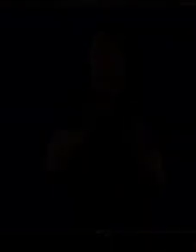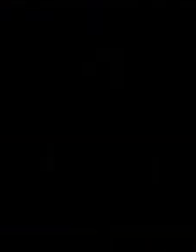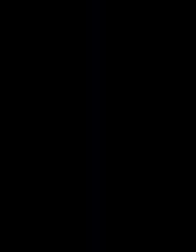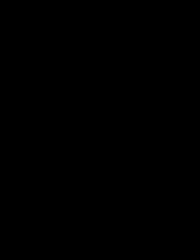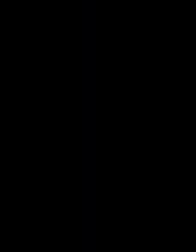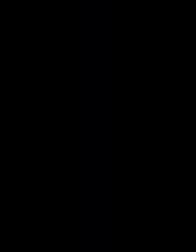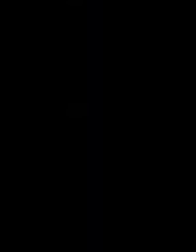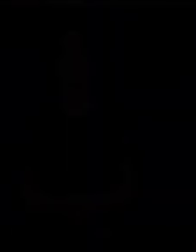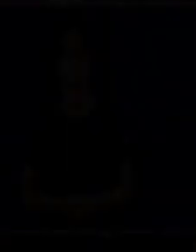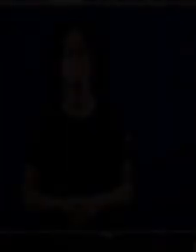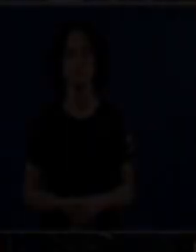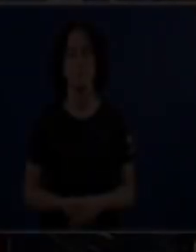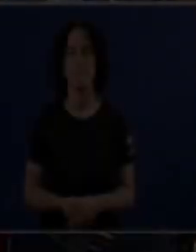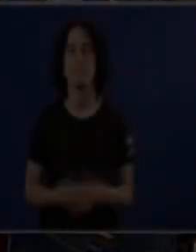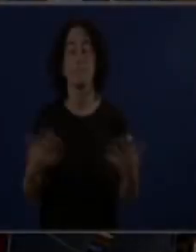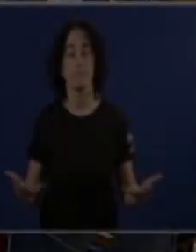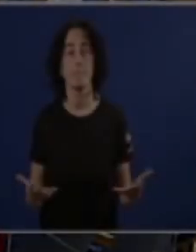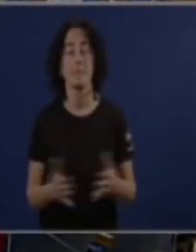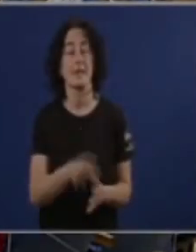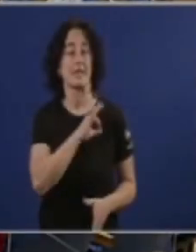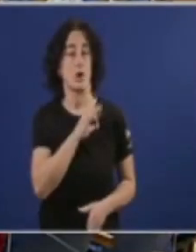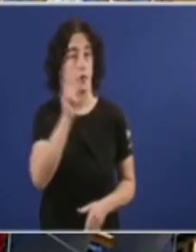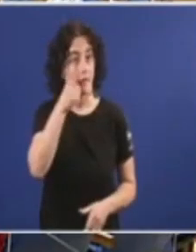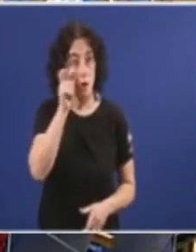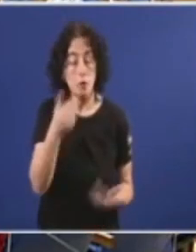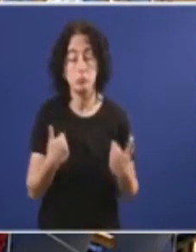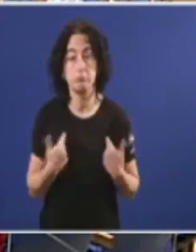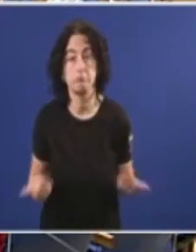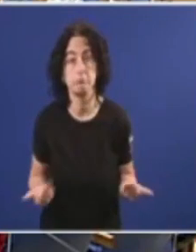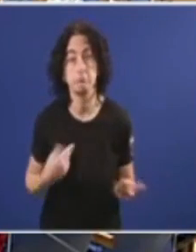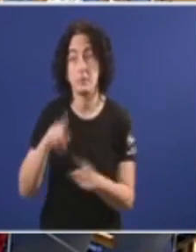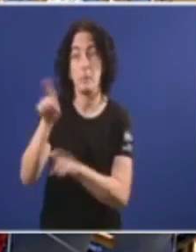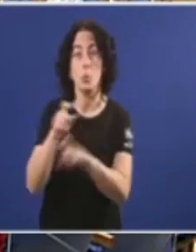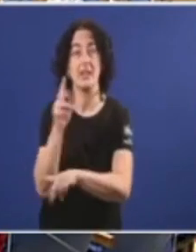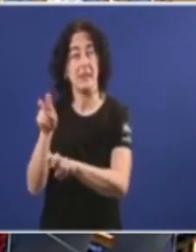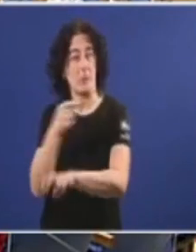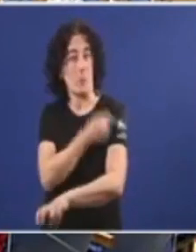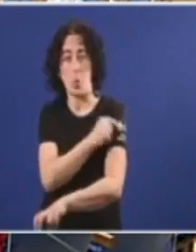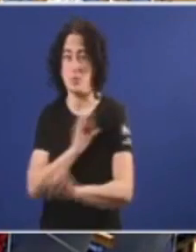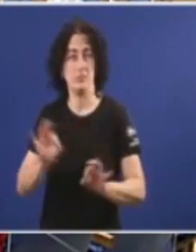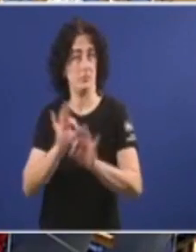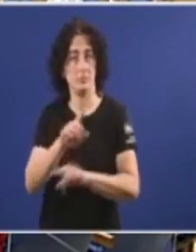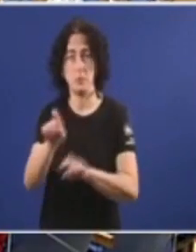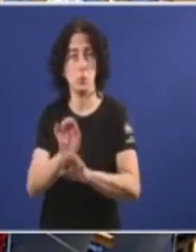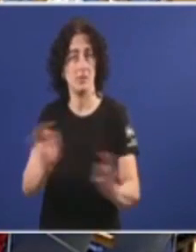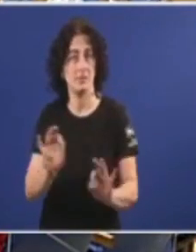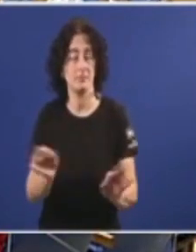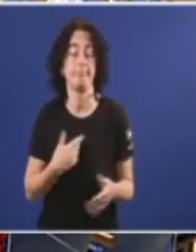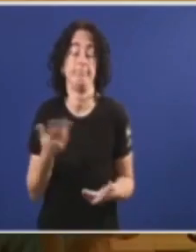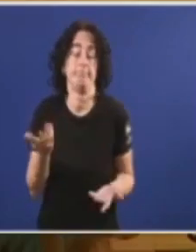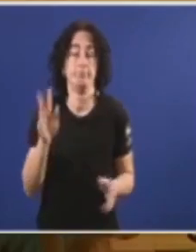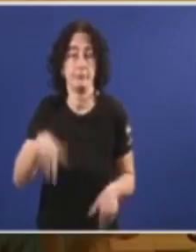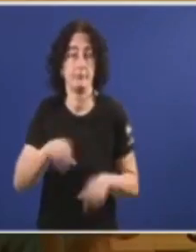grazas. Ben, señor Feijóo, eu non lle preguntei por a vacina, non? En todo caso, está claro que